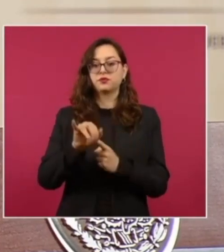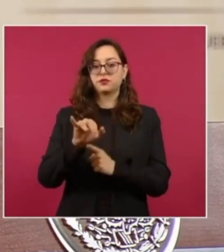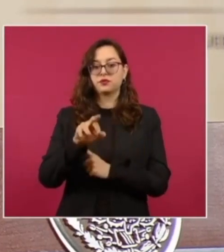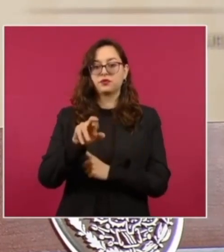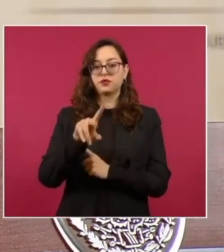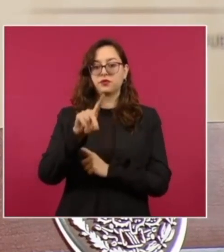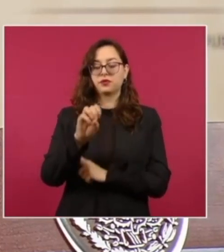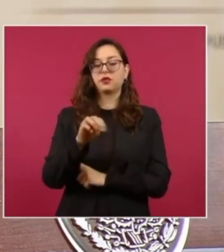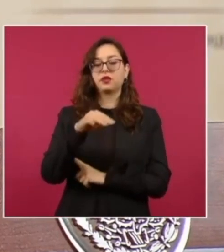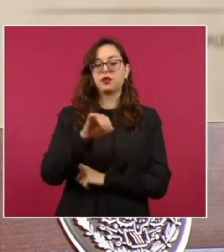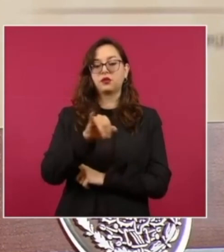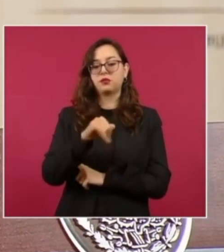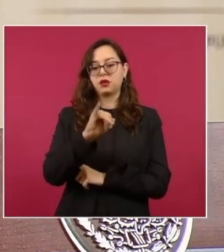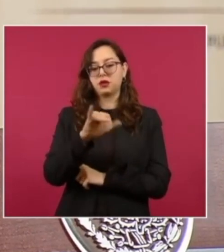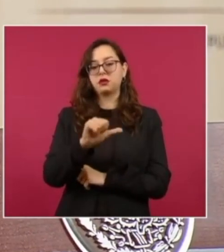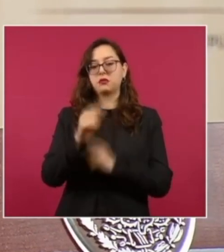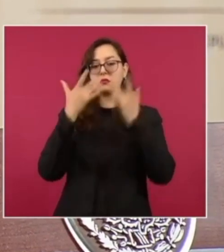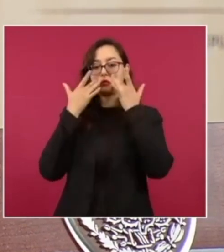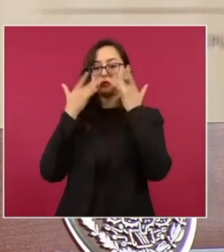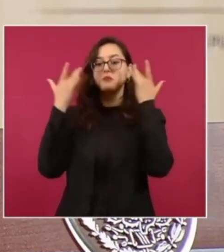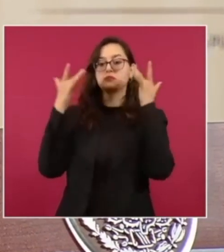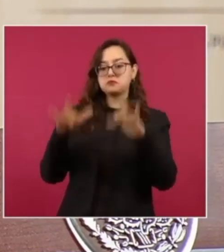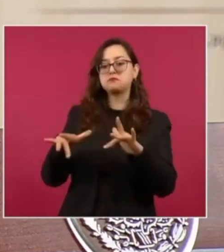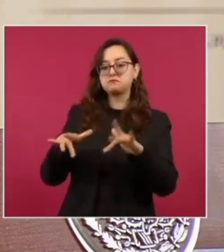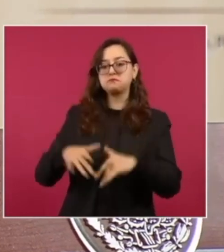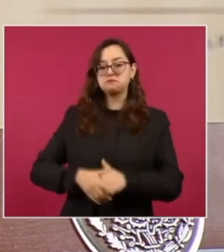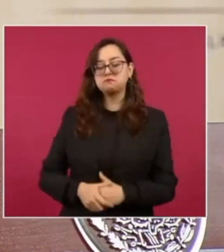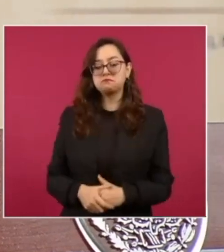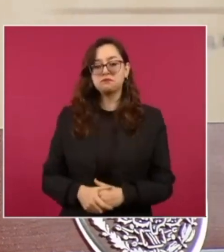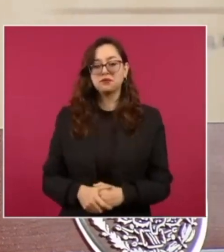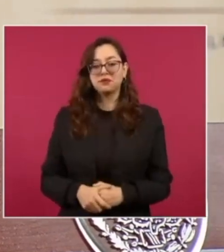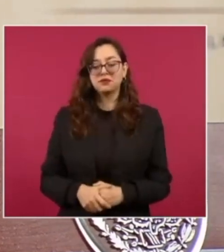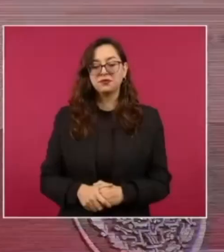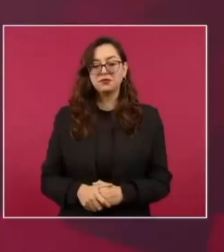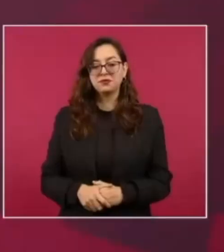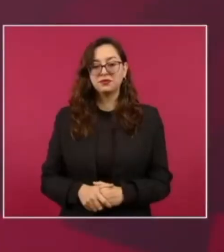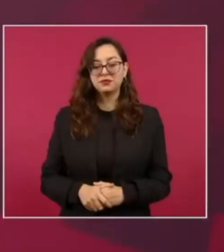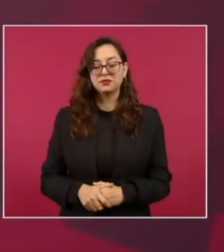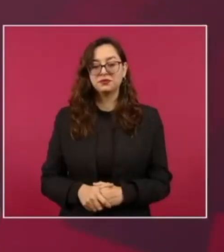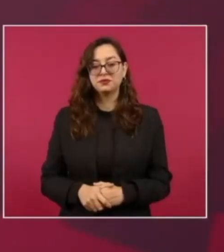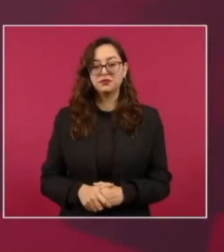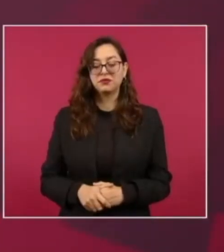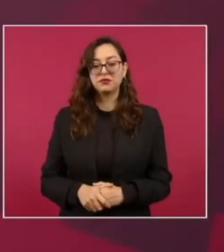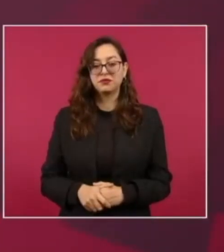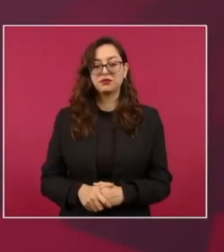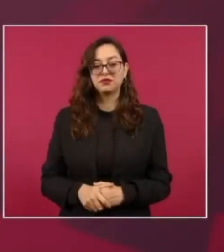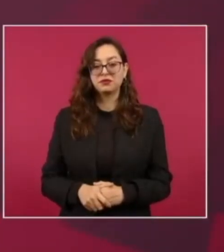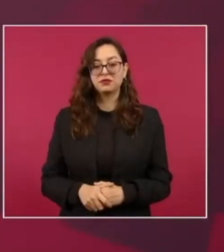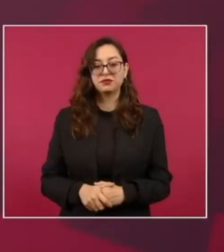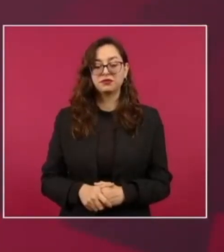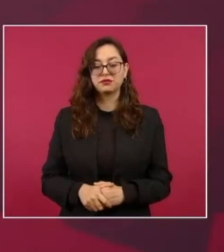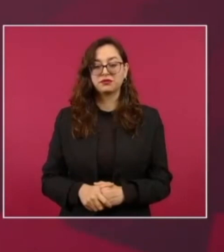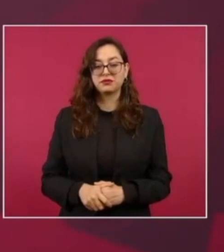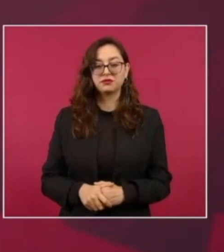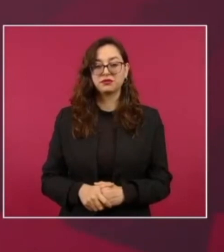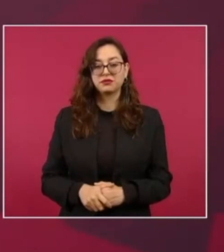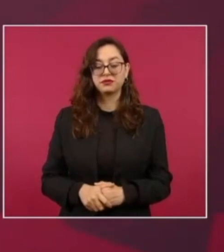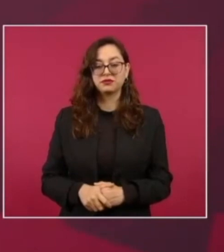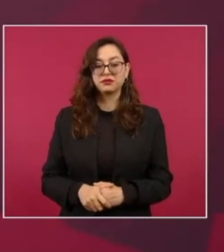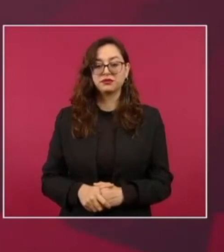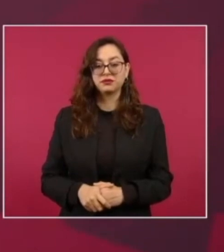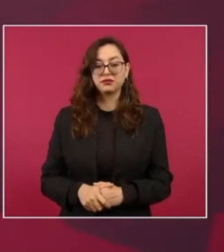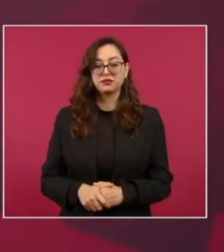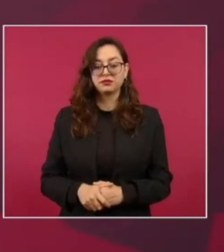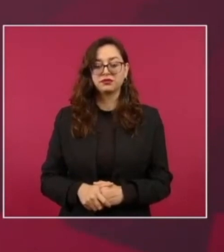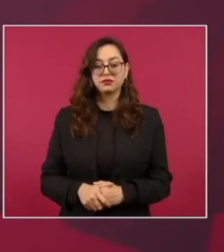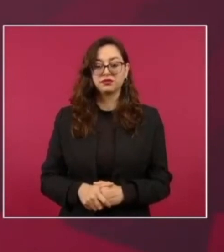a la carta que emitió para pues presentar su renuncia al cargo. Sobre ello, el presidente López Obrador pidió que